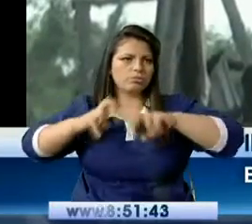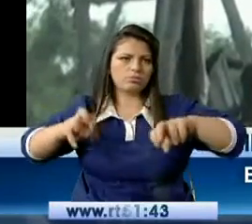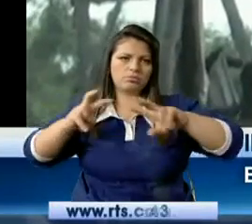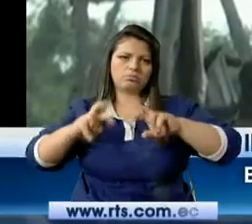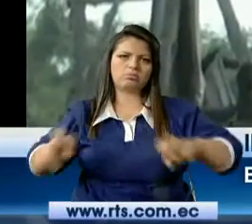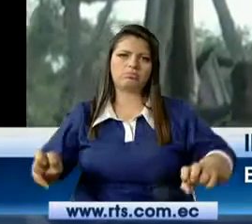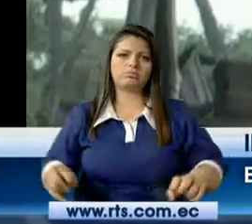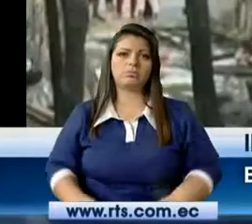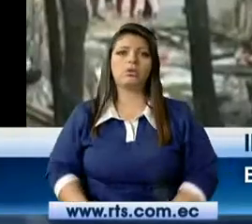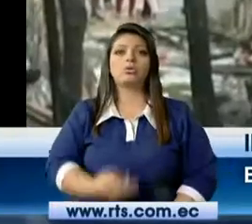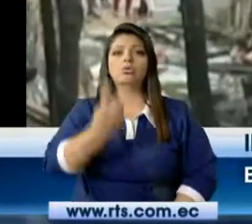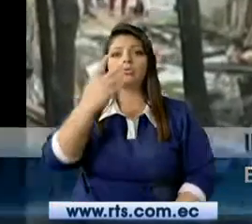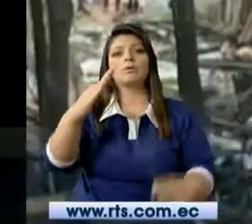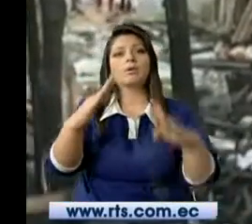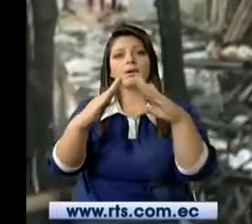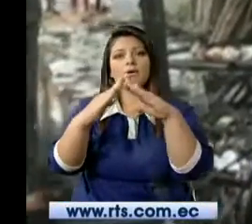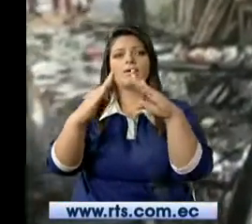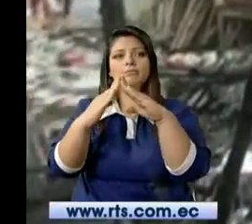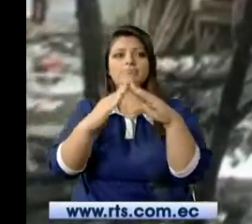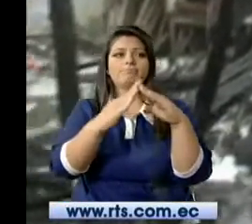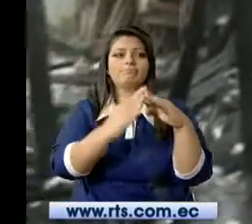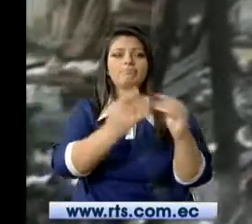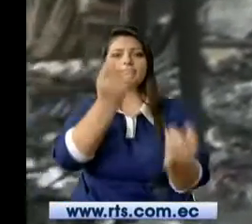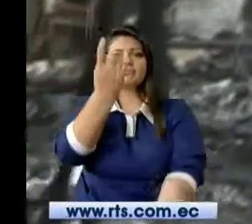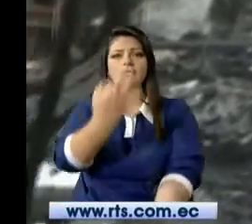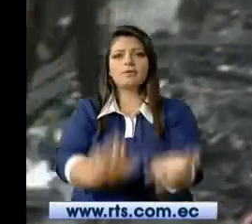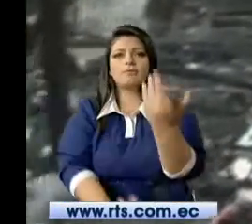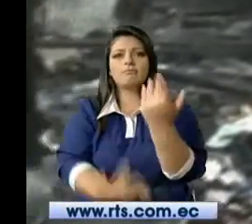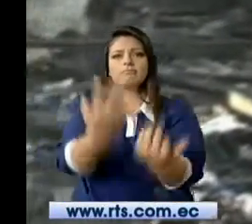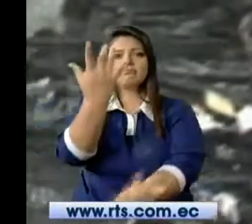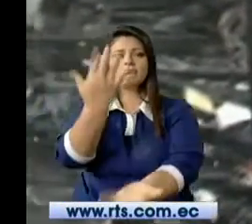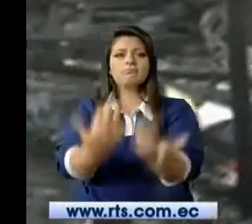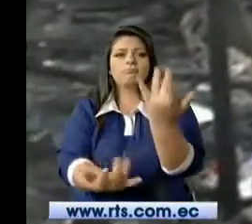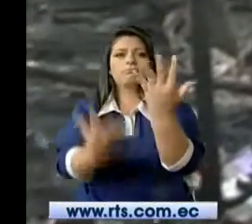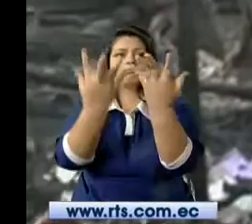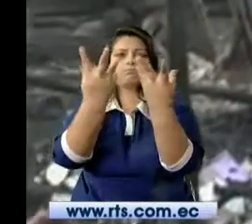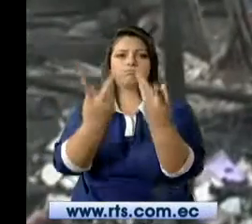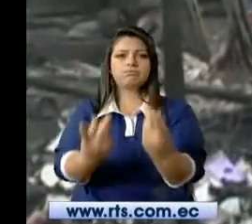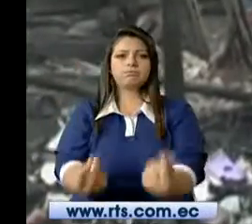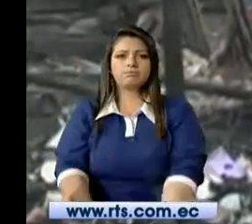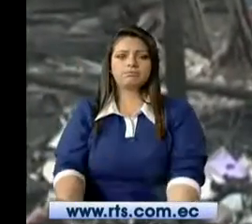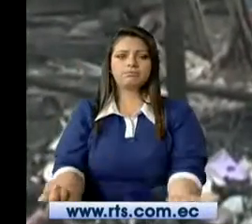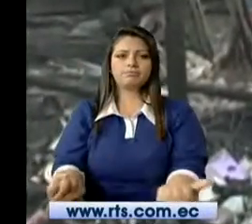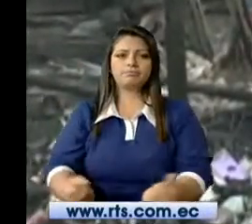sin techo. Desde Pasaje, provincia de El Oro, informó Karina Valdivieso.